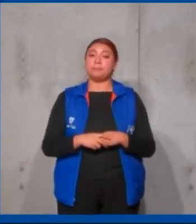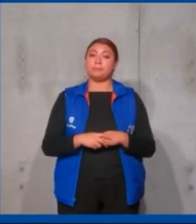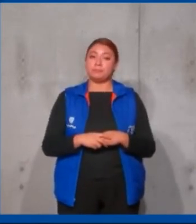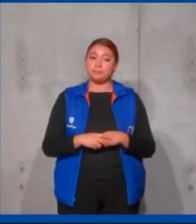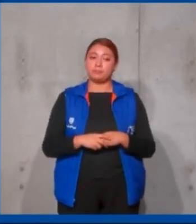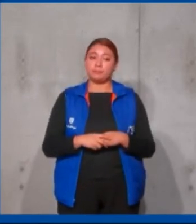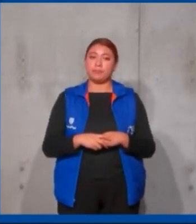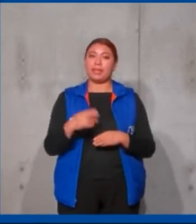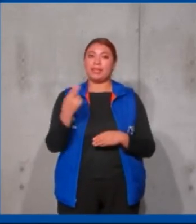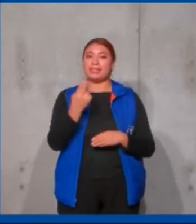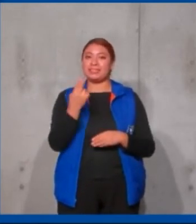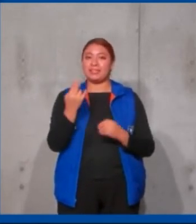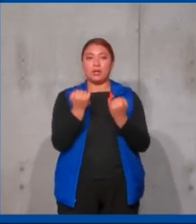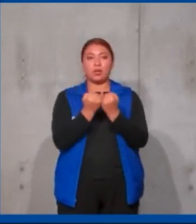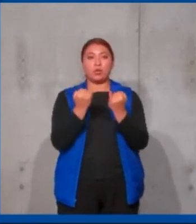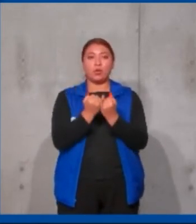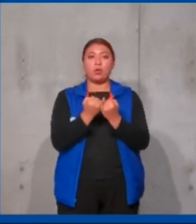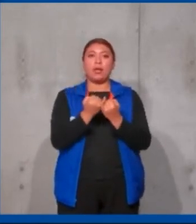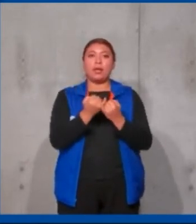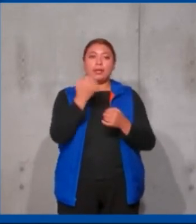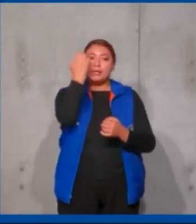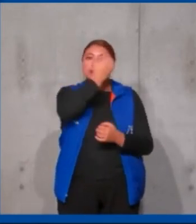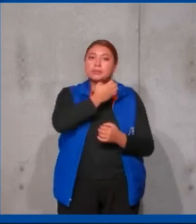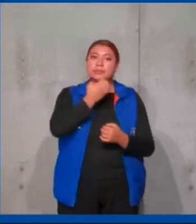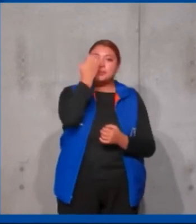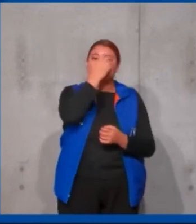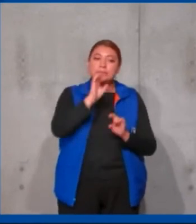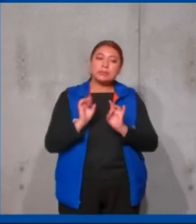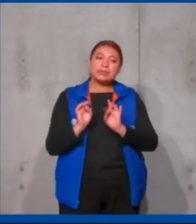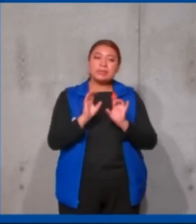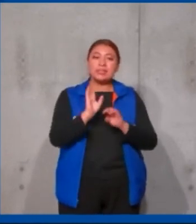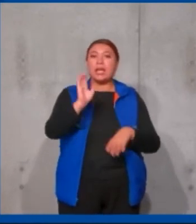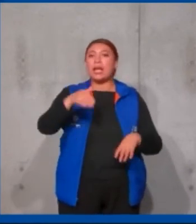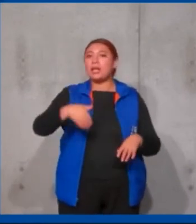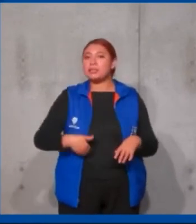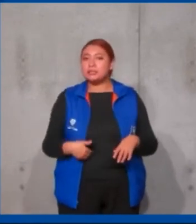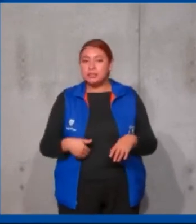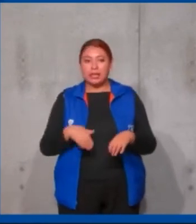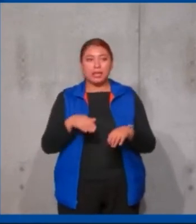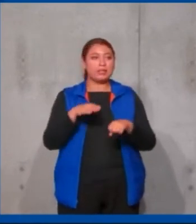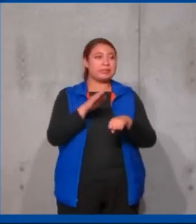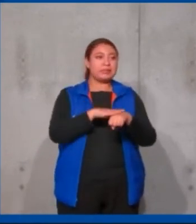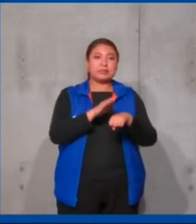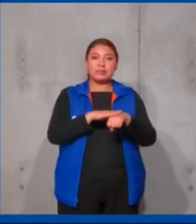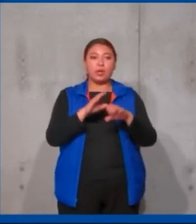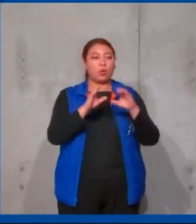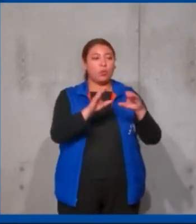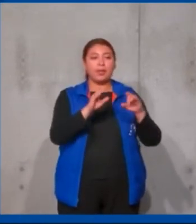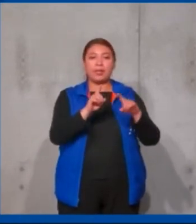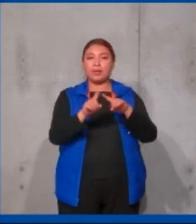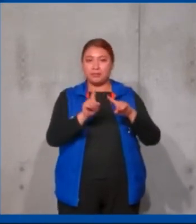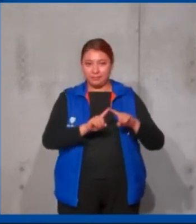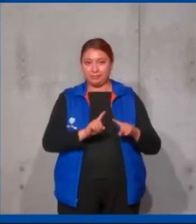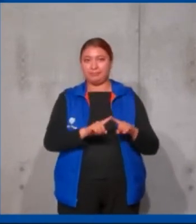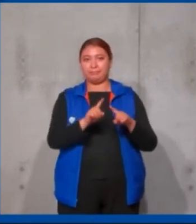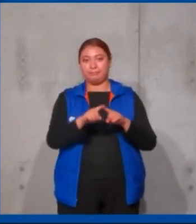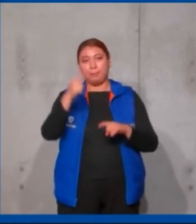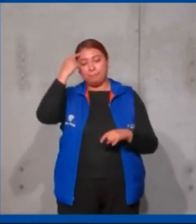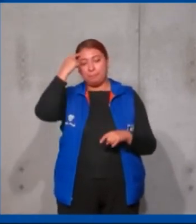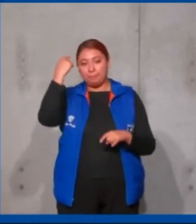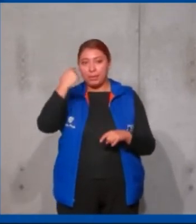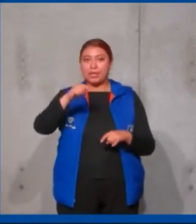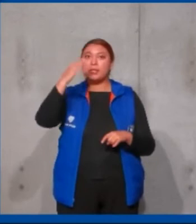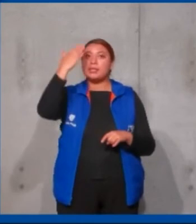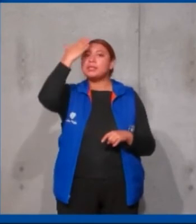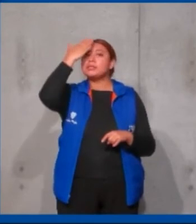grupos. Realizar el mapeo de los riesgos, ¿no? Porque eso lo tendríamos que hacer previamente, como ya lo vimos en el proceso, para